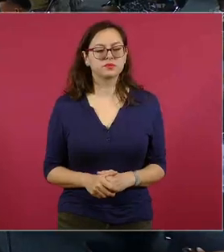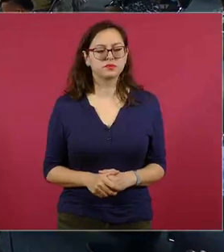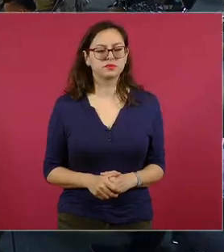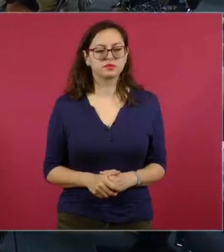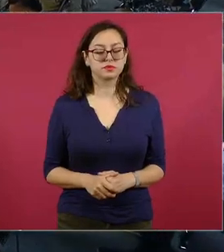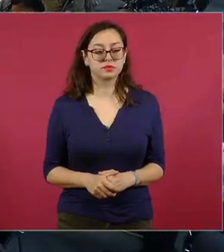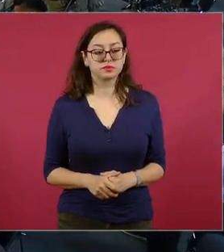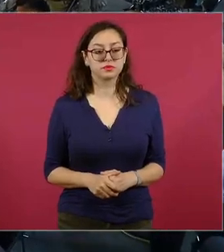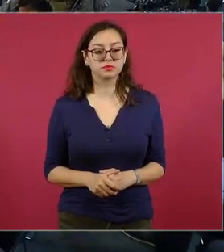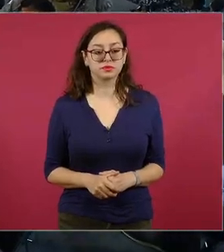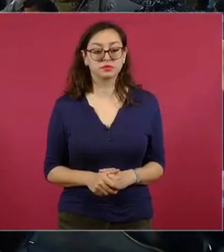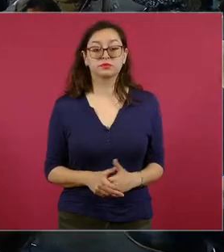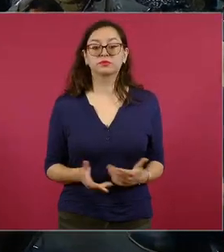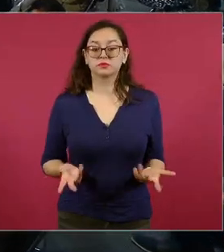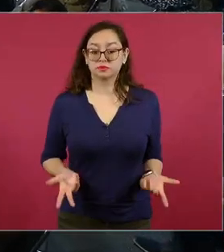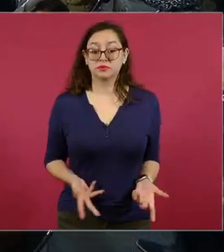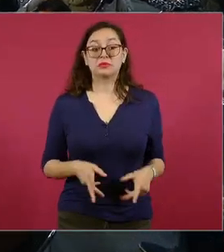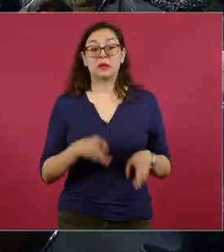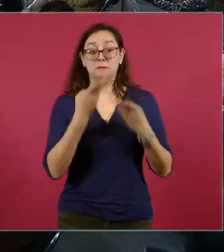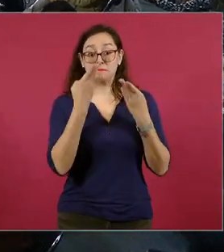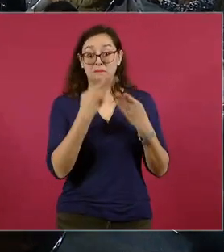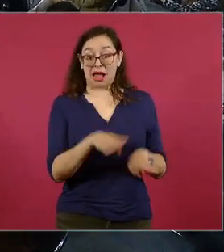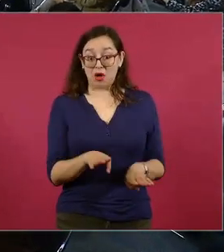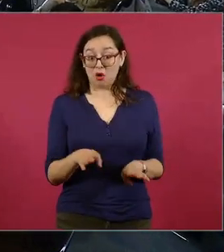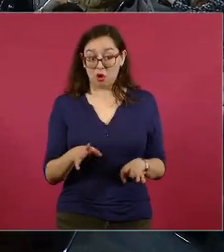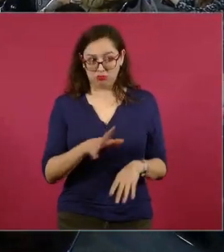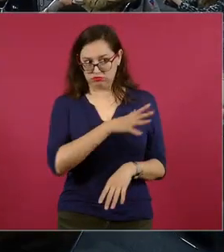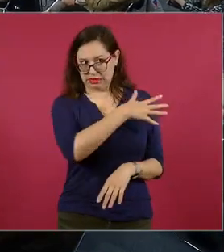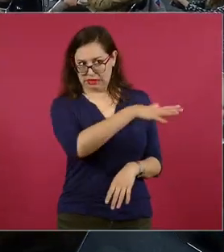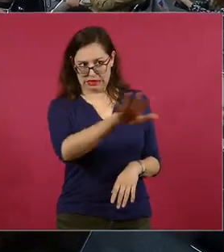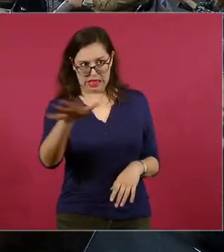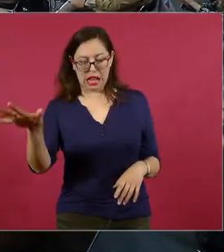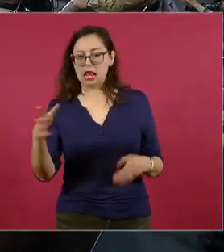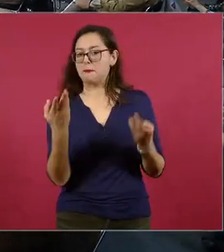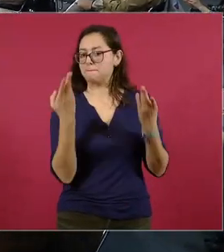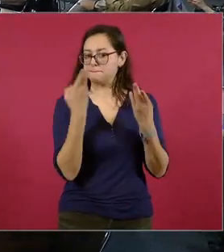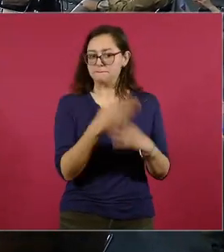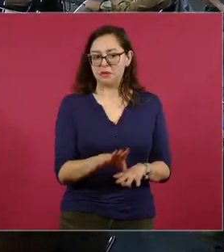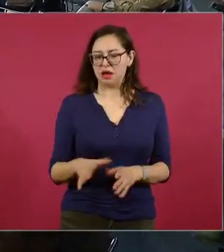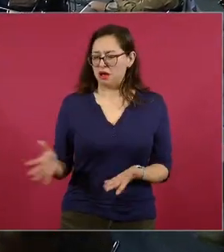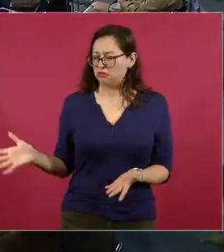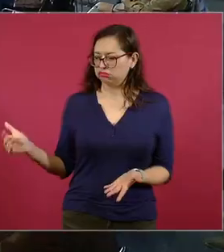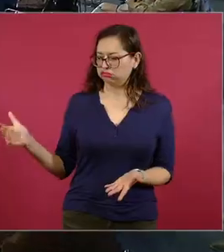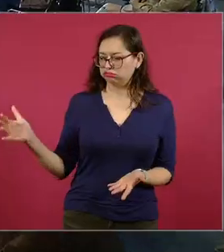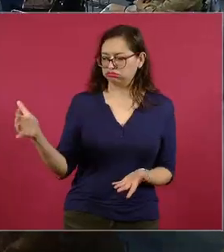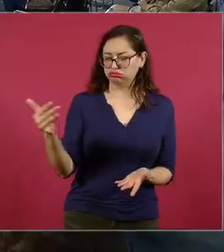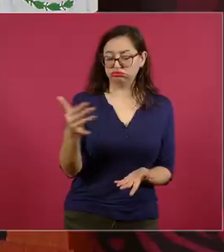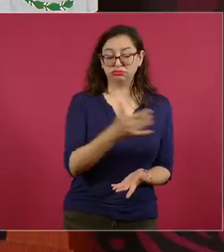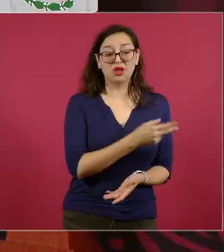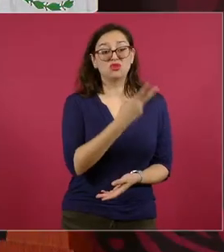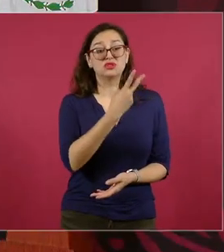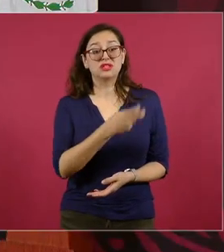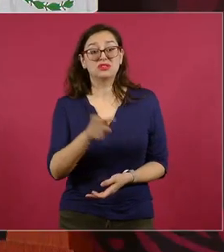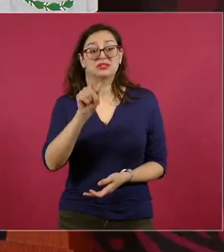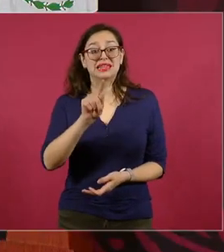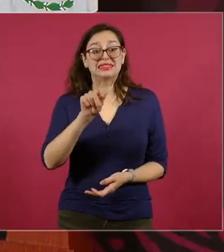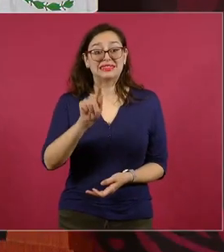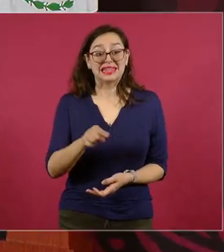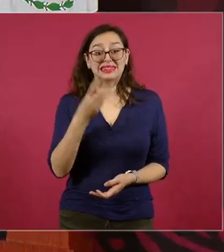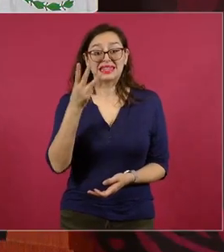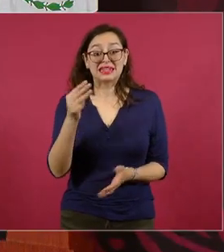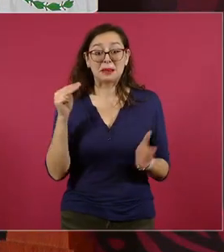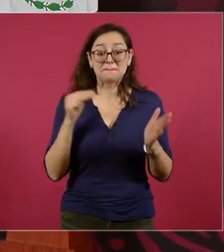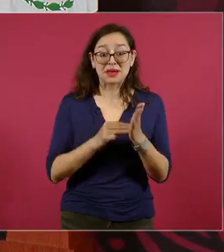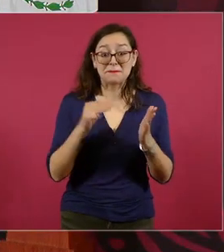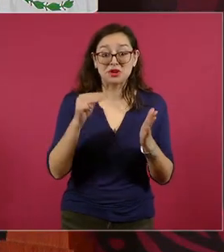Sí, son 273 mil millones, ¿no? El año pasado, de utilidad. Este año